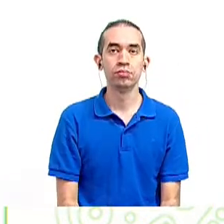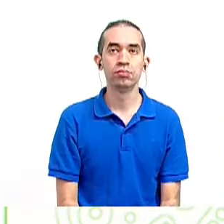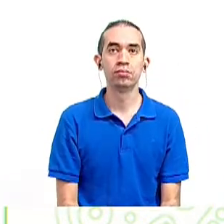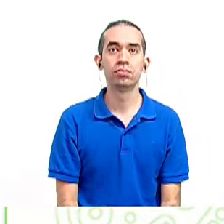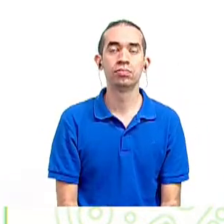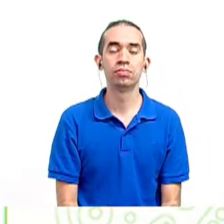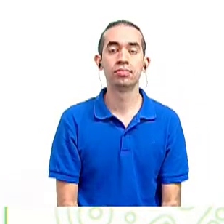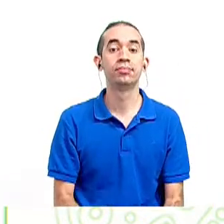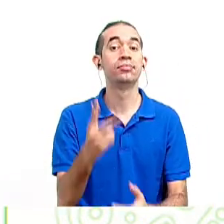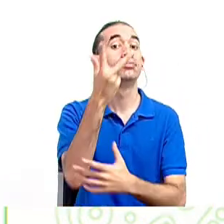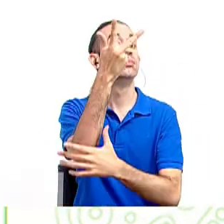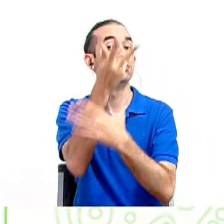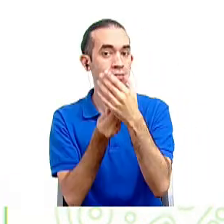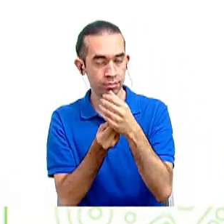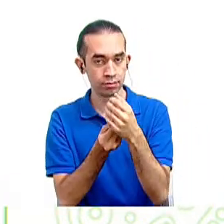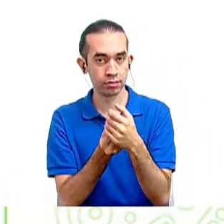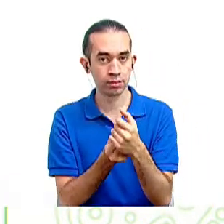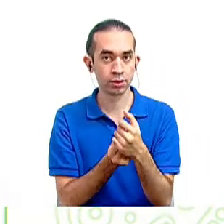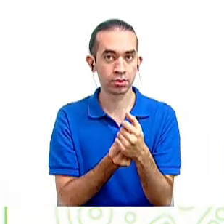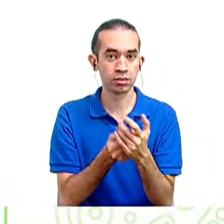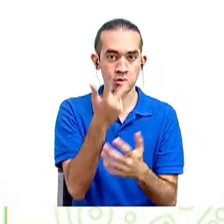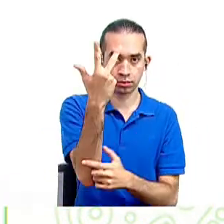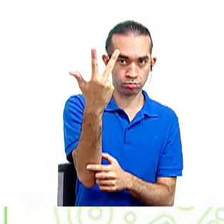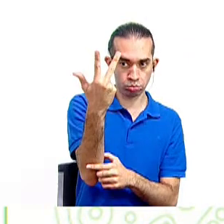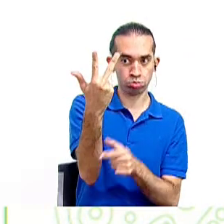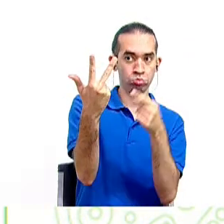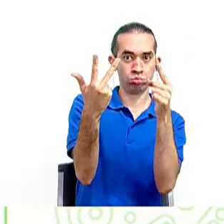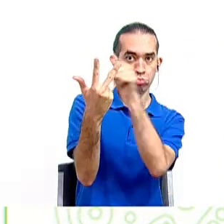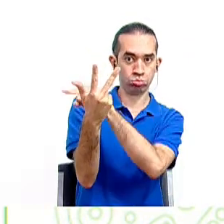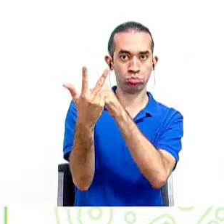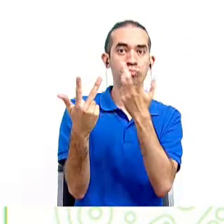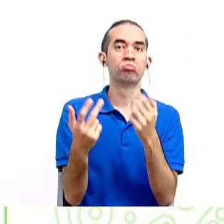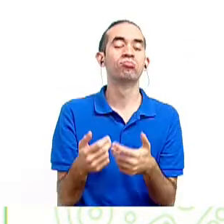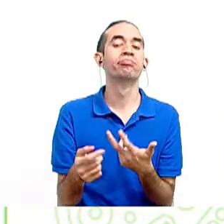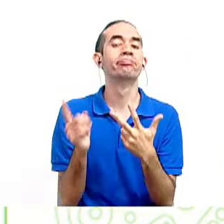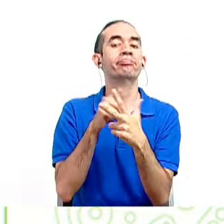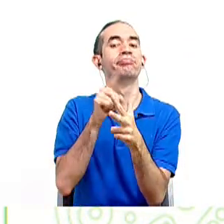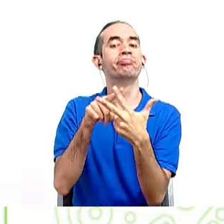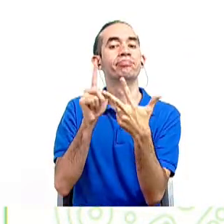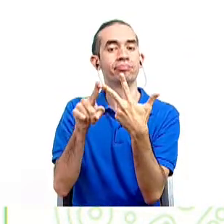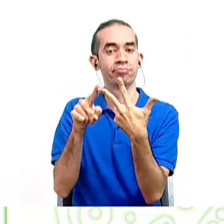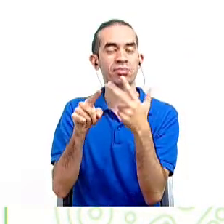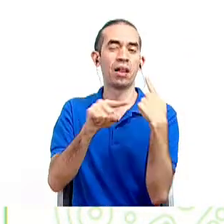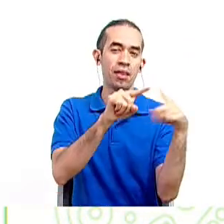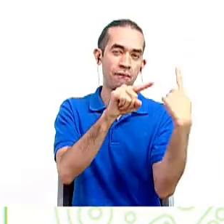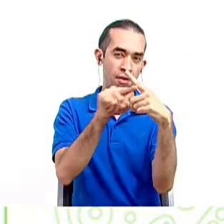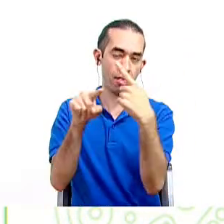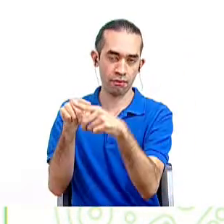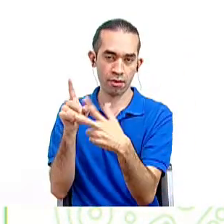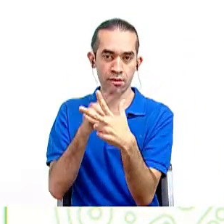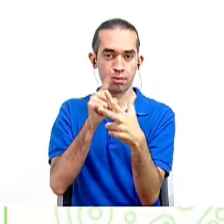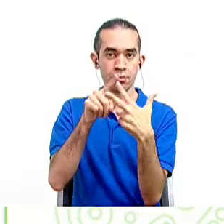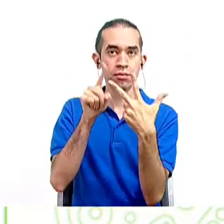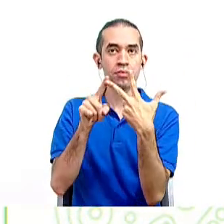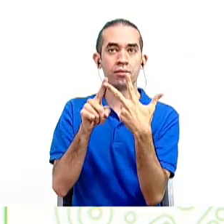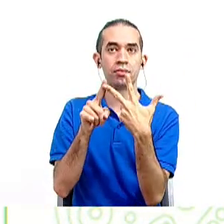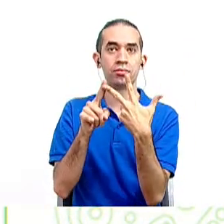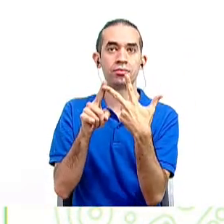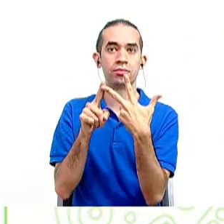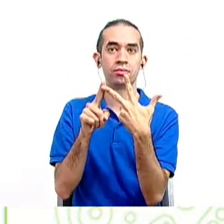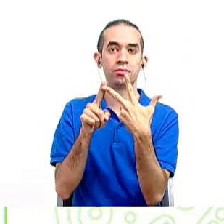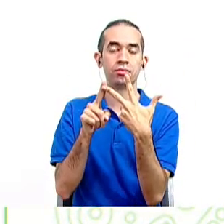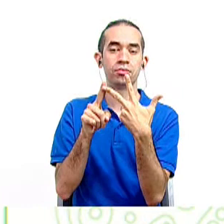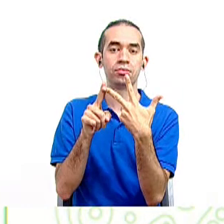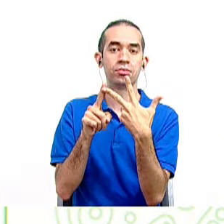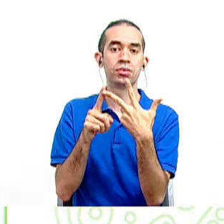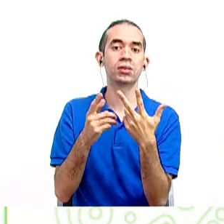Luego vienen los ternarios, que viene de tres. Un compuesto ternario tiene tres átomos diferentes que lo componen. Son tres